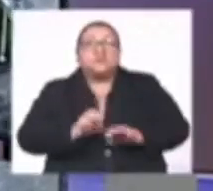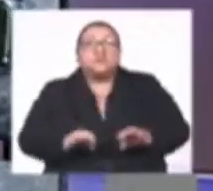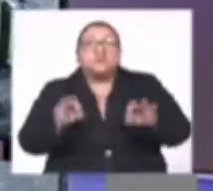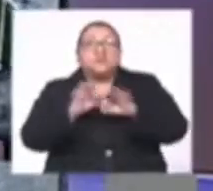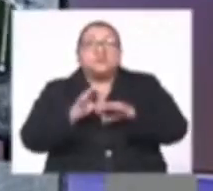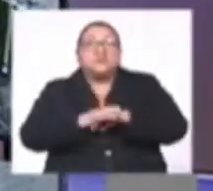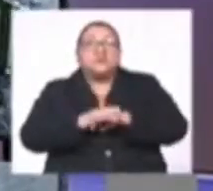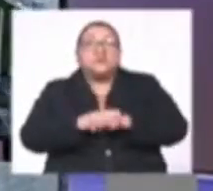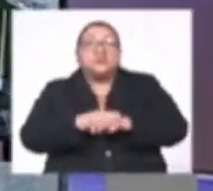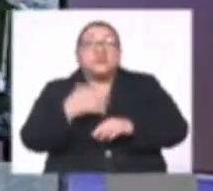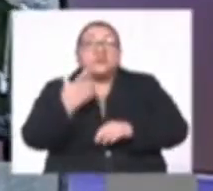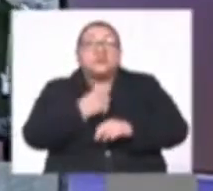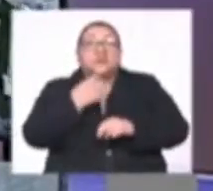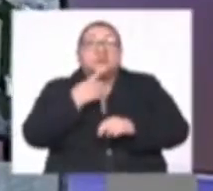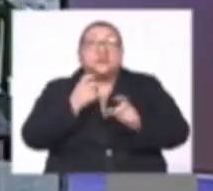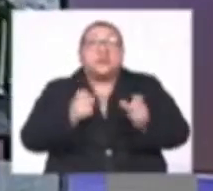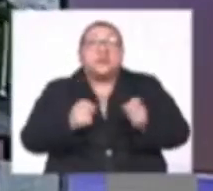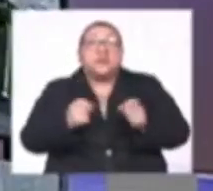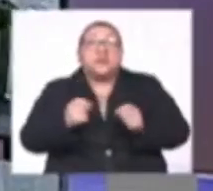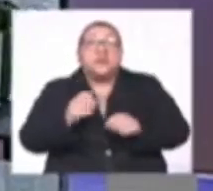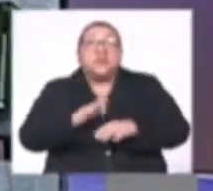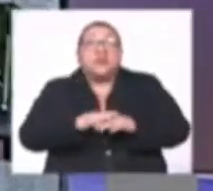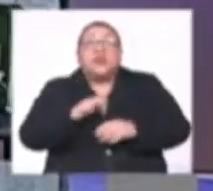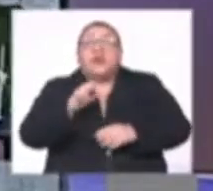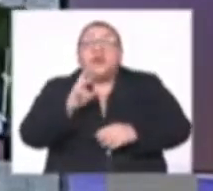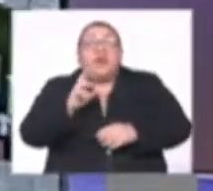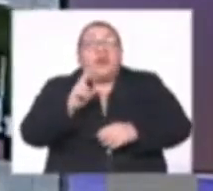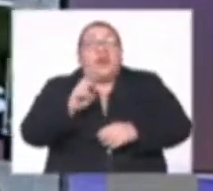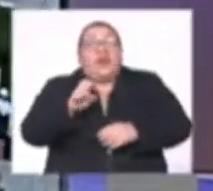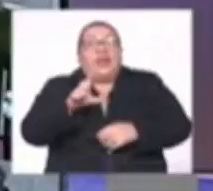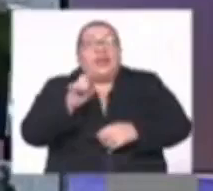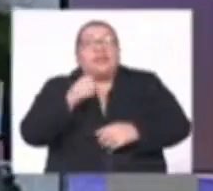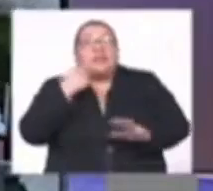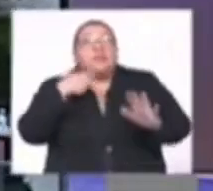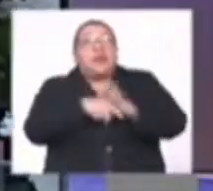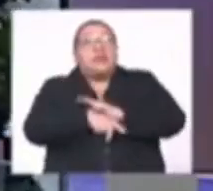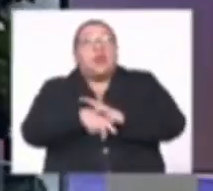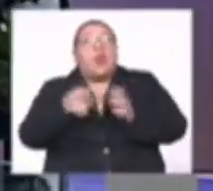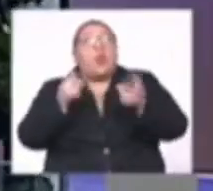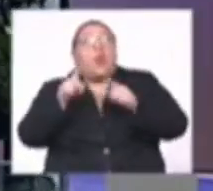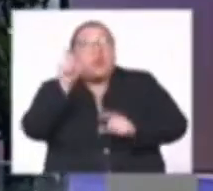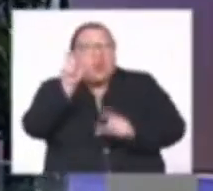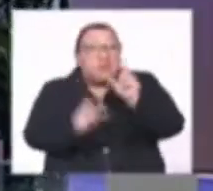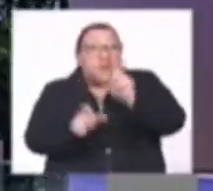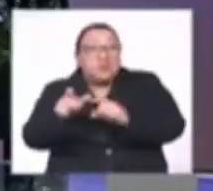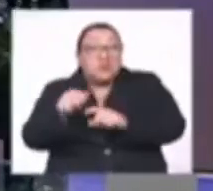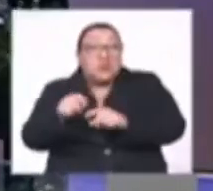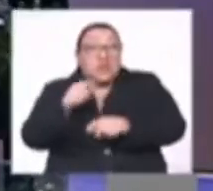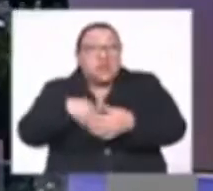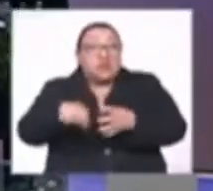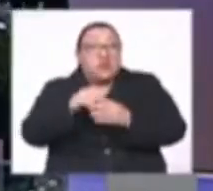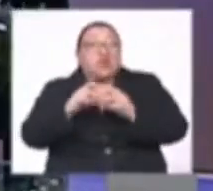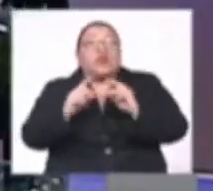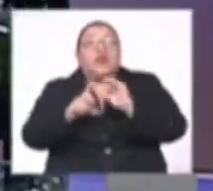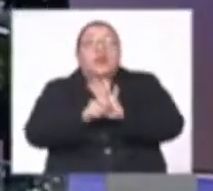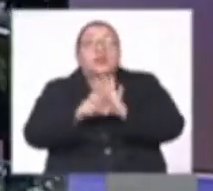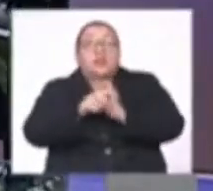aplicación y alcances del delito de lesa humanidad y crímenes de guerra en la legislación peruana.